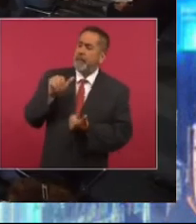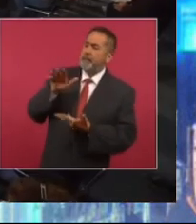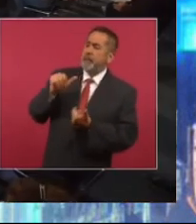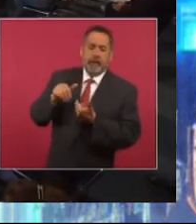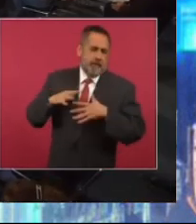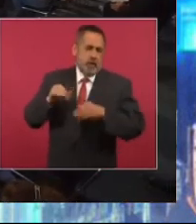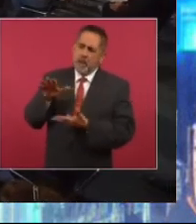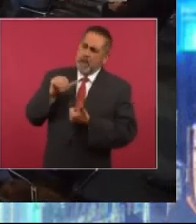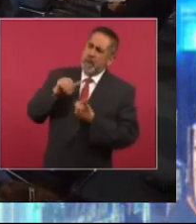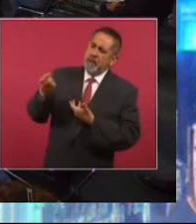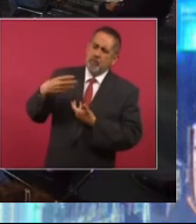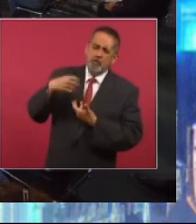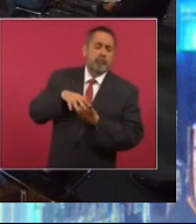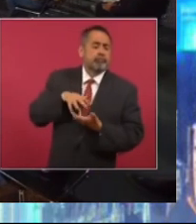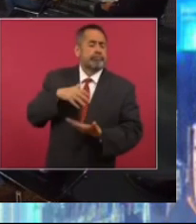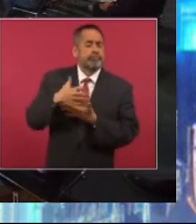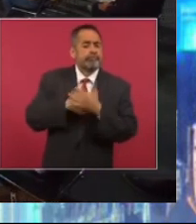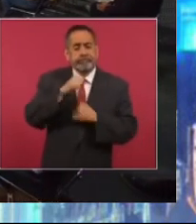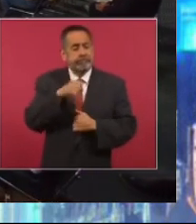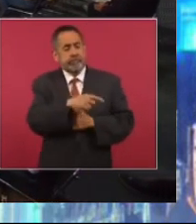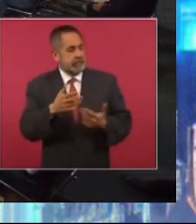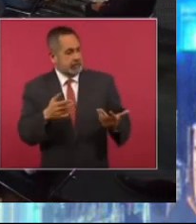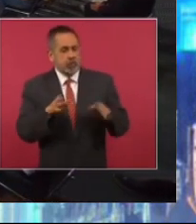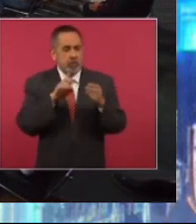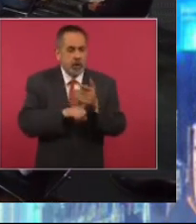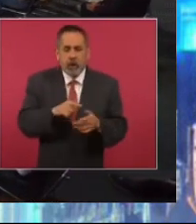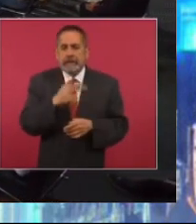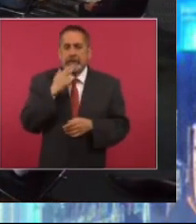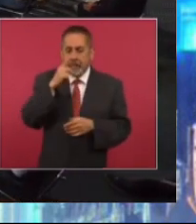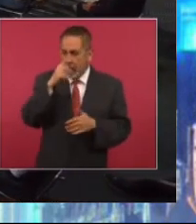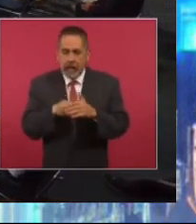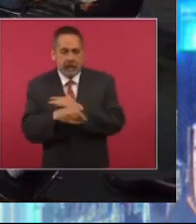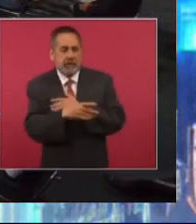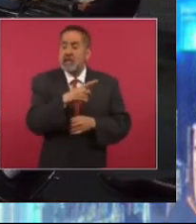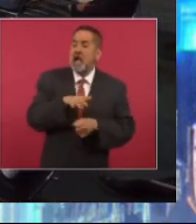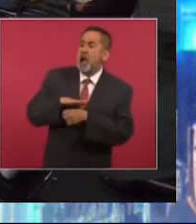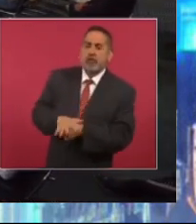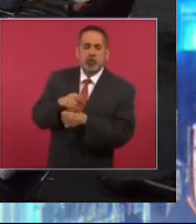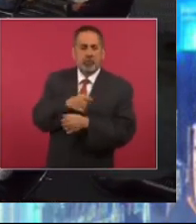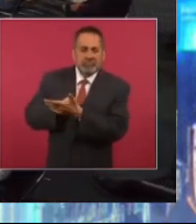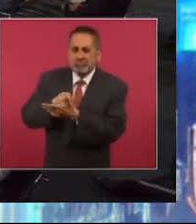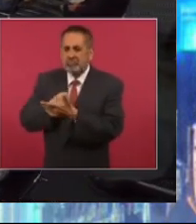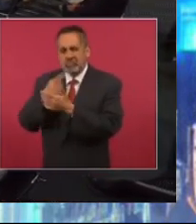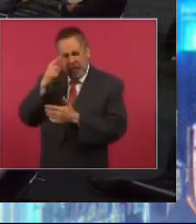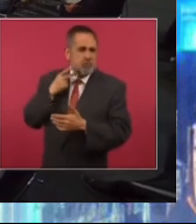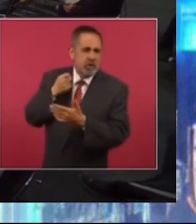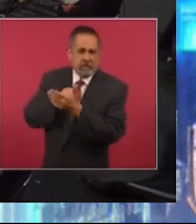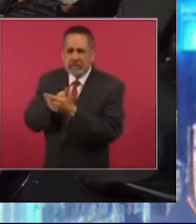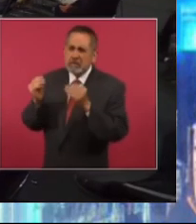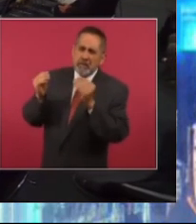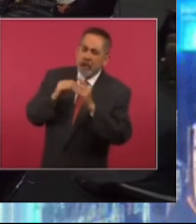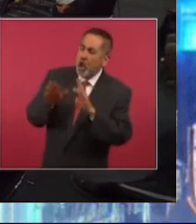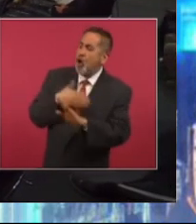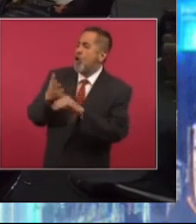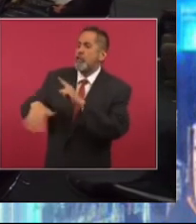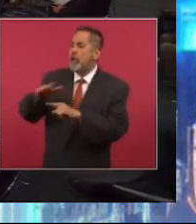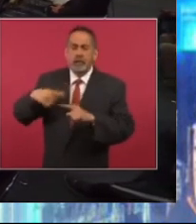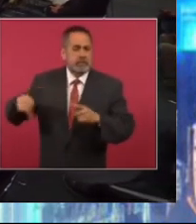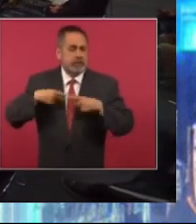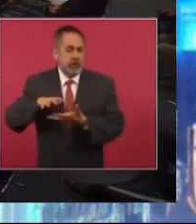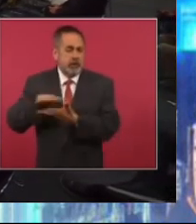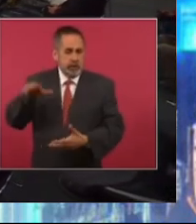así me anda yendo. Eso es lo que les está tratando de decir el cacas todo el tiempo que le vienen a preguntar estas babosadas. ¿Saben